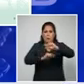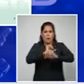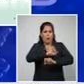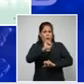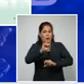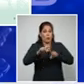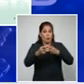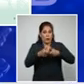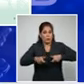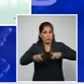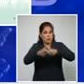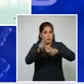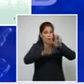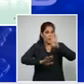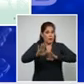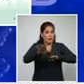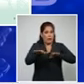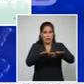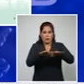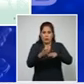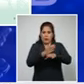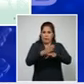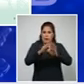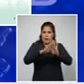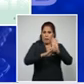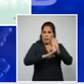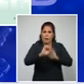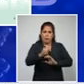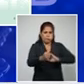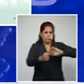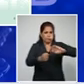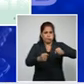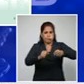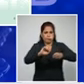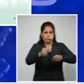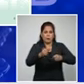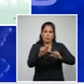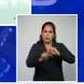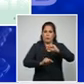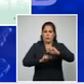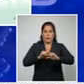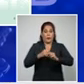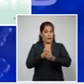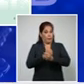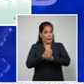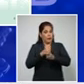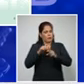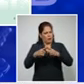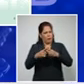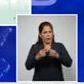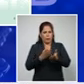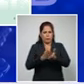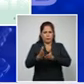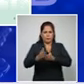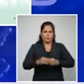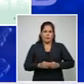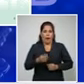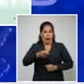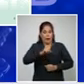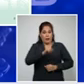realizan que no se vaya de la mano esta transmisión, con riesgo, pero de todas formas. Ayer de los